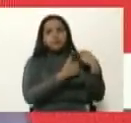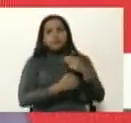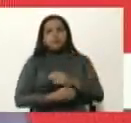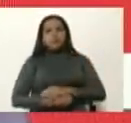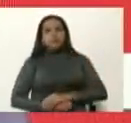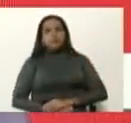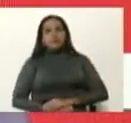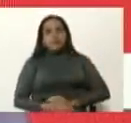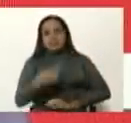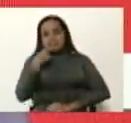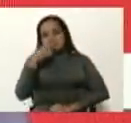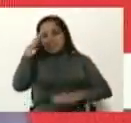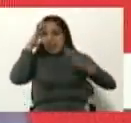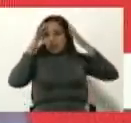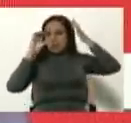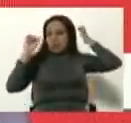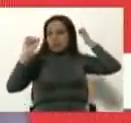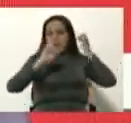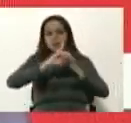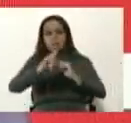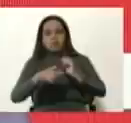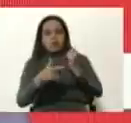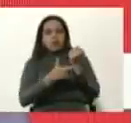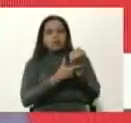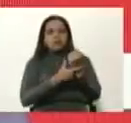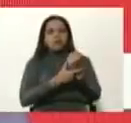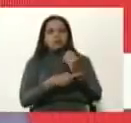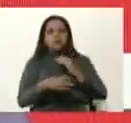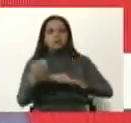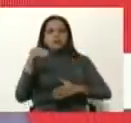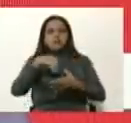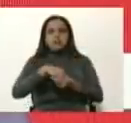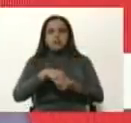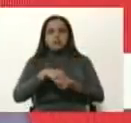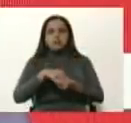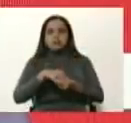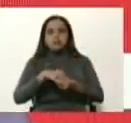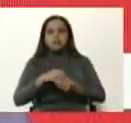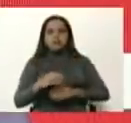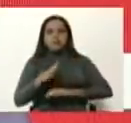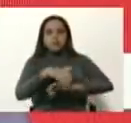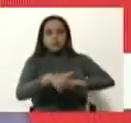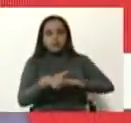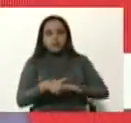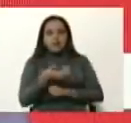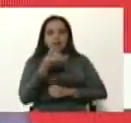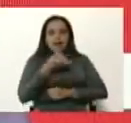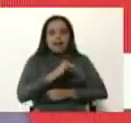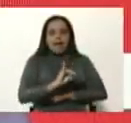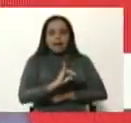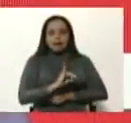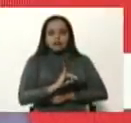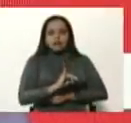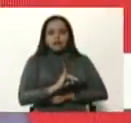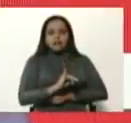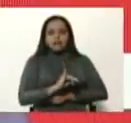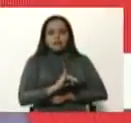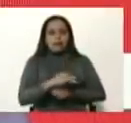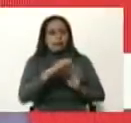dizque embajadora de Juan Guaidó en el Reino Unido, con un prontuario tan